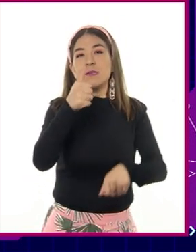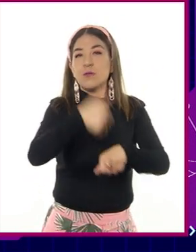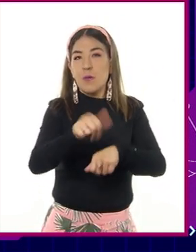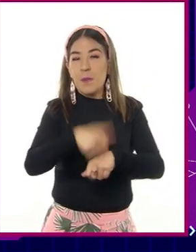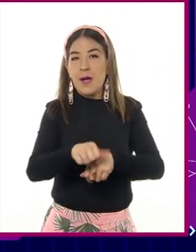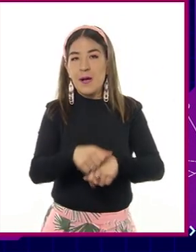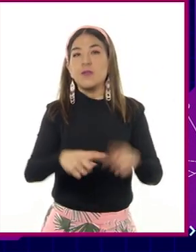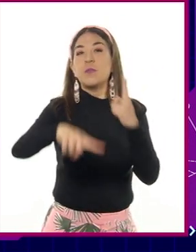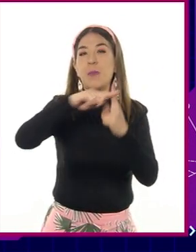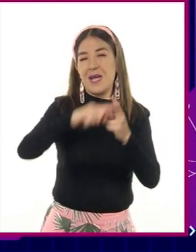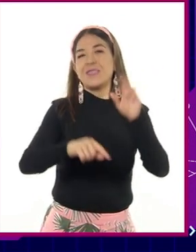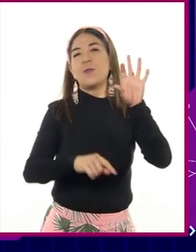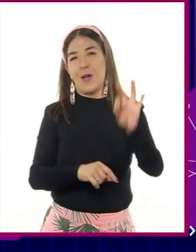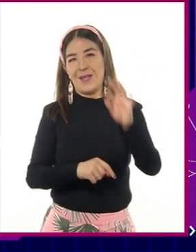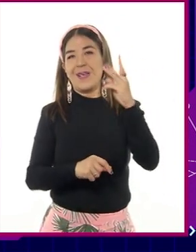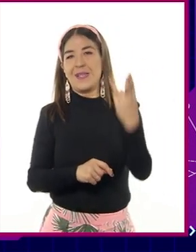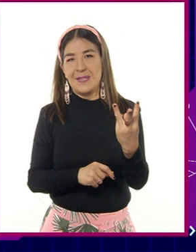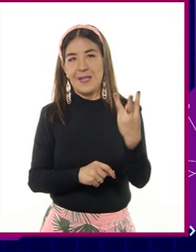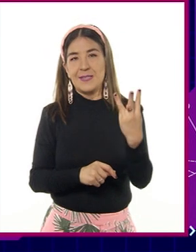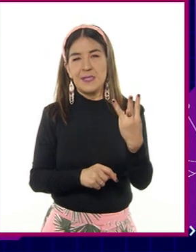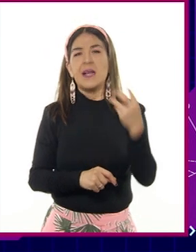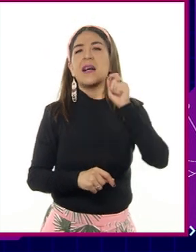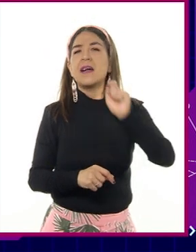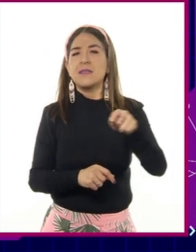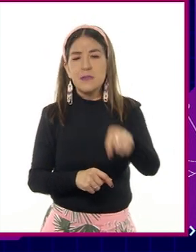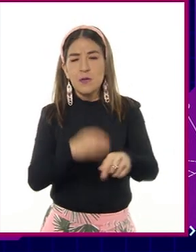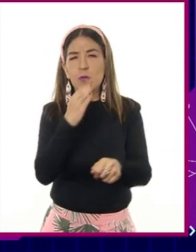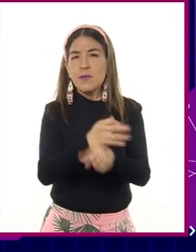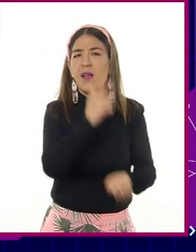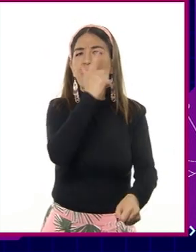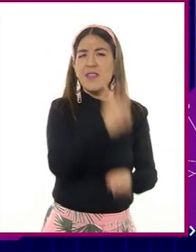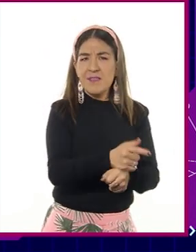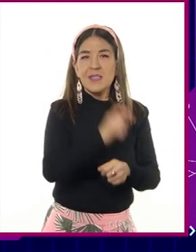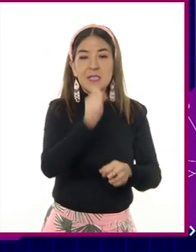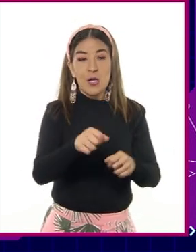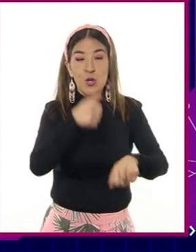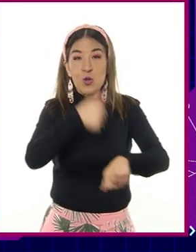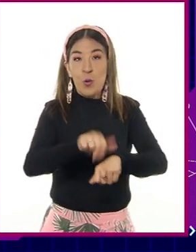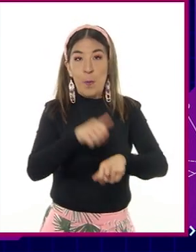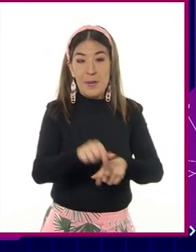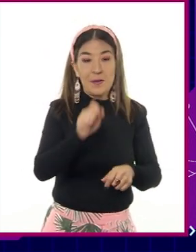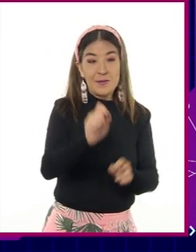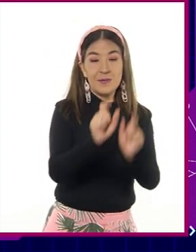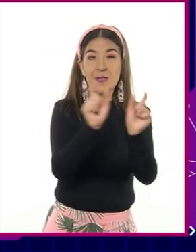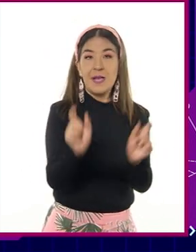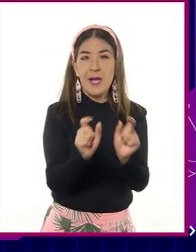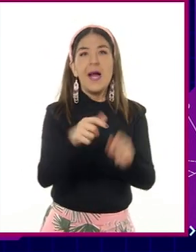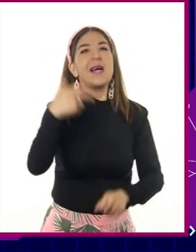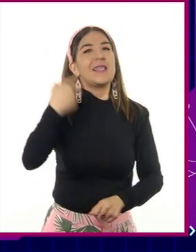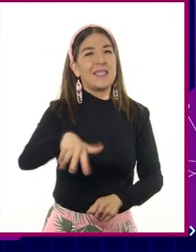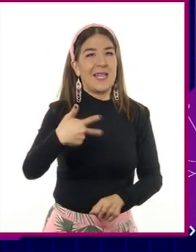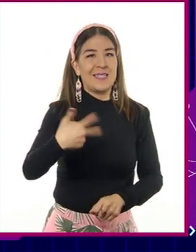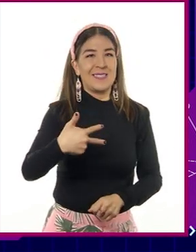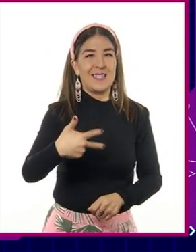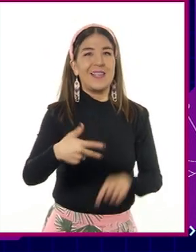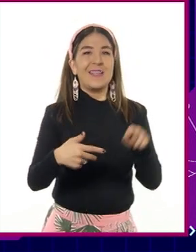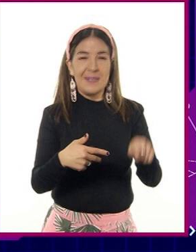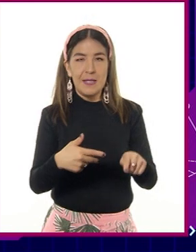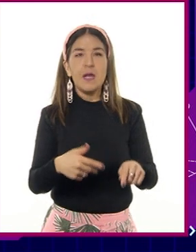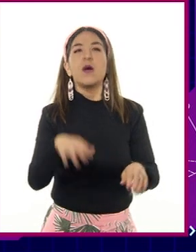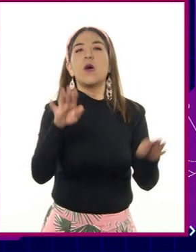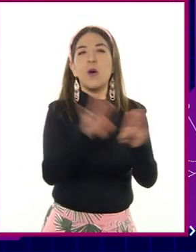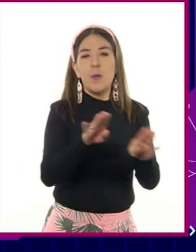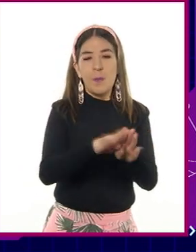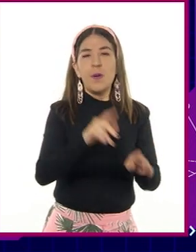es 43. Podemos notar que la diferencia entre dos números consecutivos es 13. Con esto,